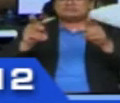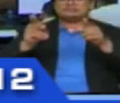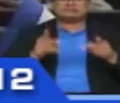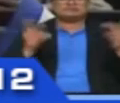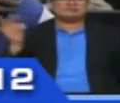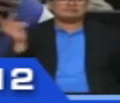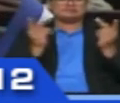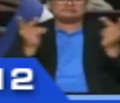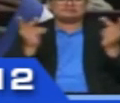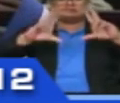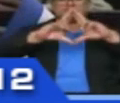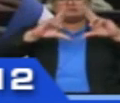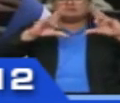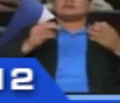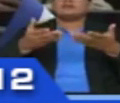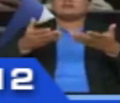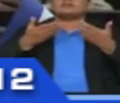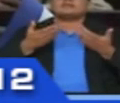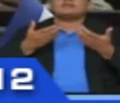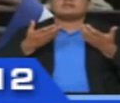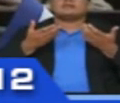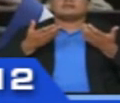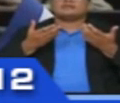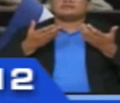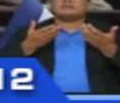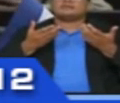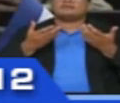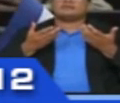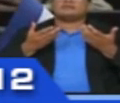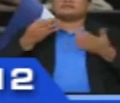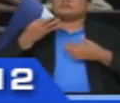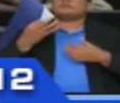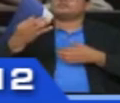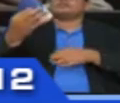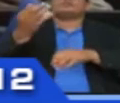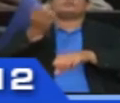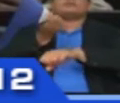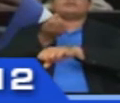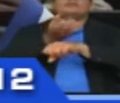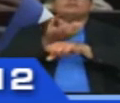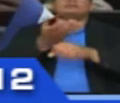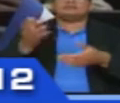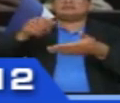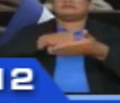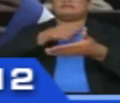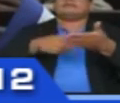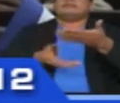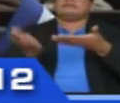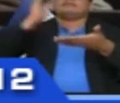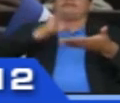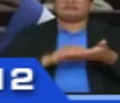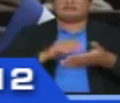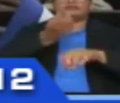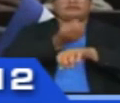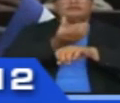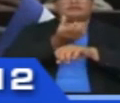ninguna garantía procesal para que esto pudiese considerarse dentro de los principios y valores